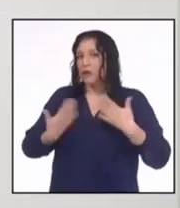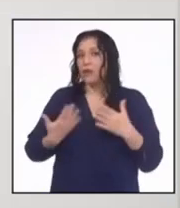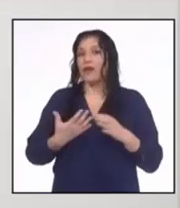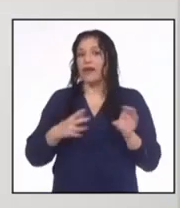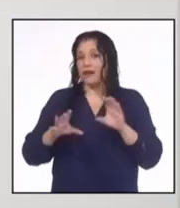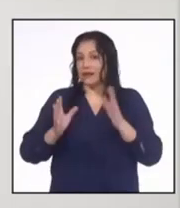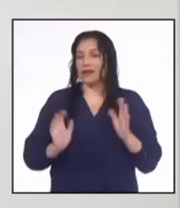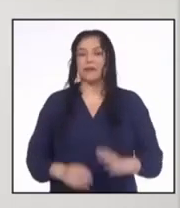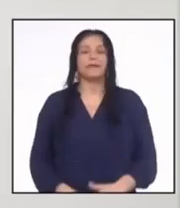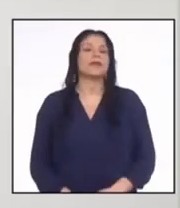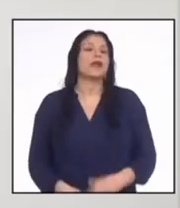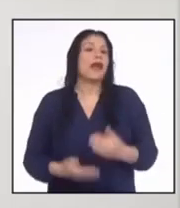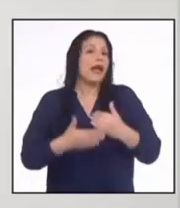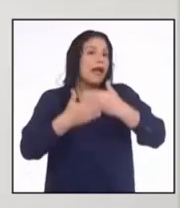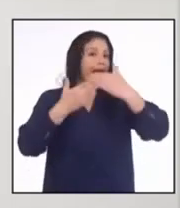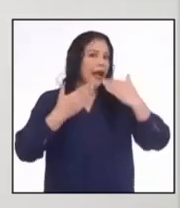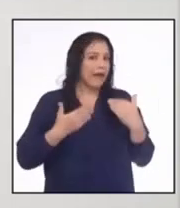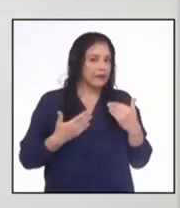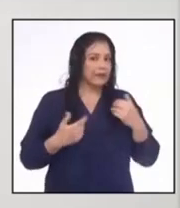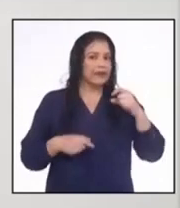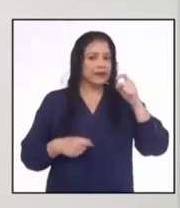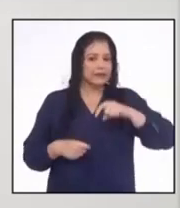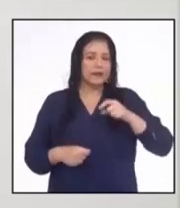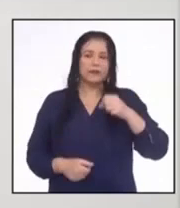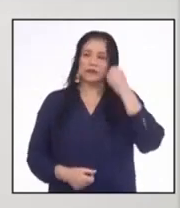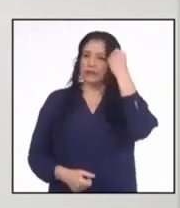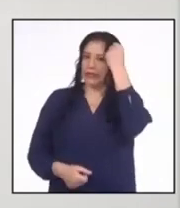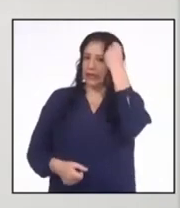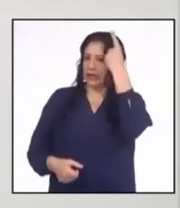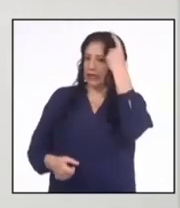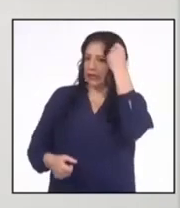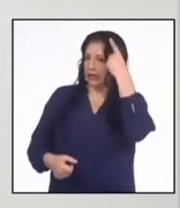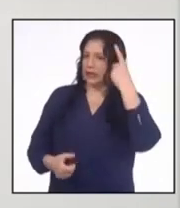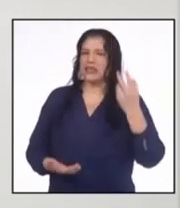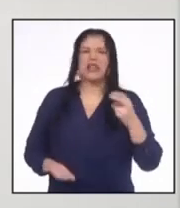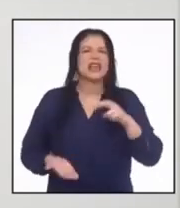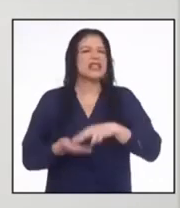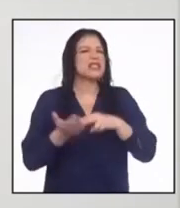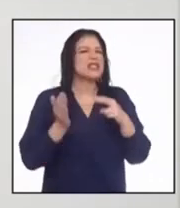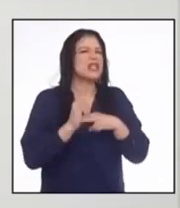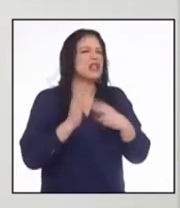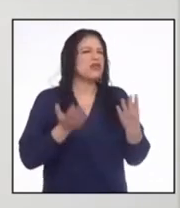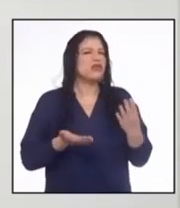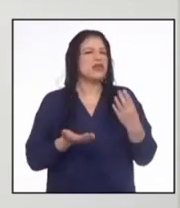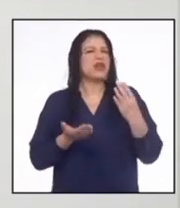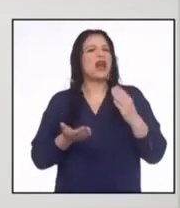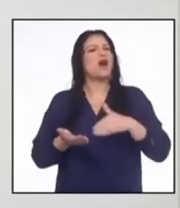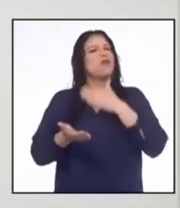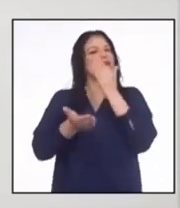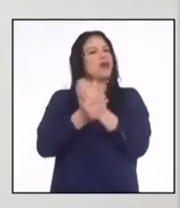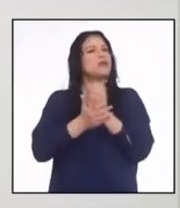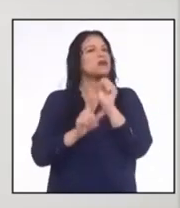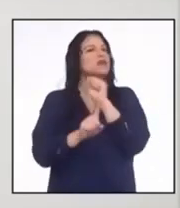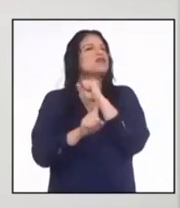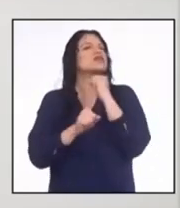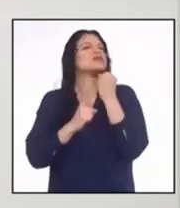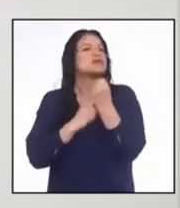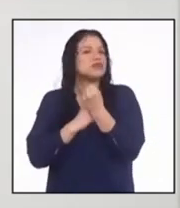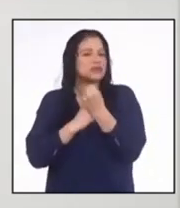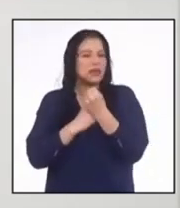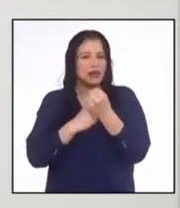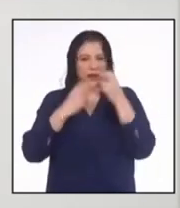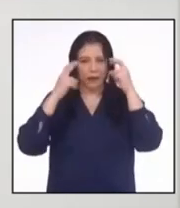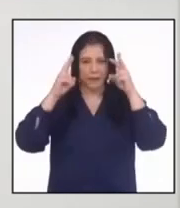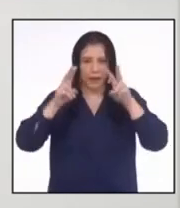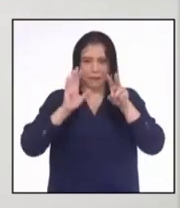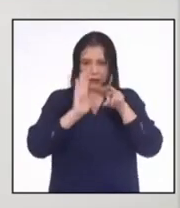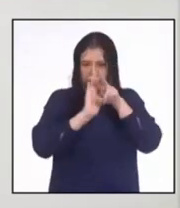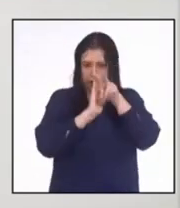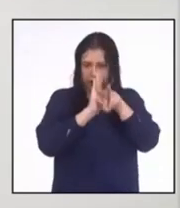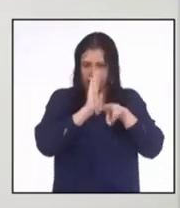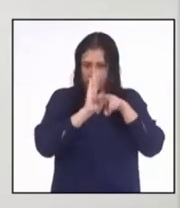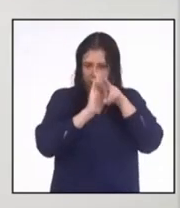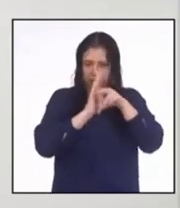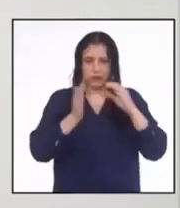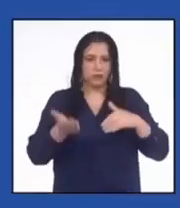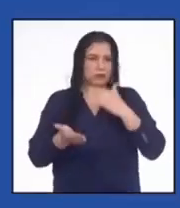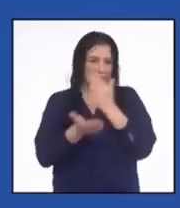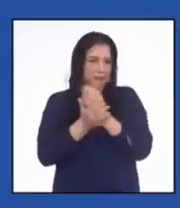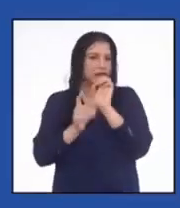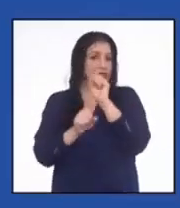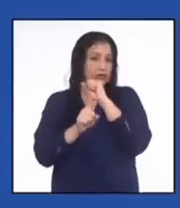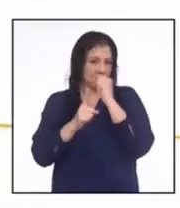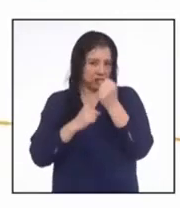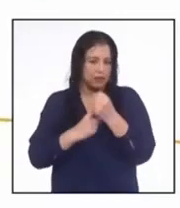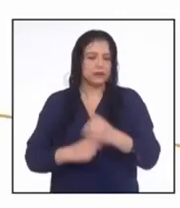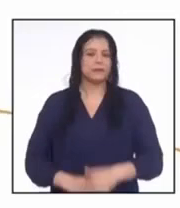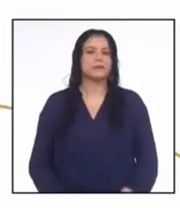acción? Antes de eso hay que comprender qué es un conflicto social. Así que veamos el siguiente video sobre conflictos